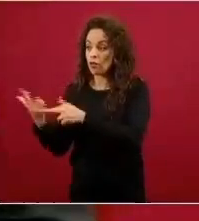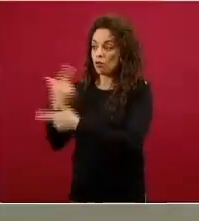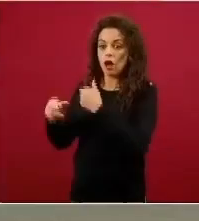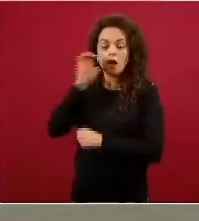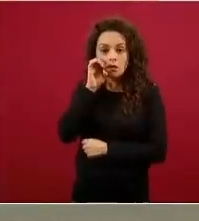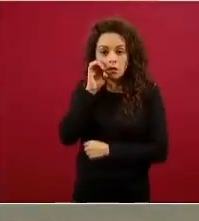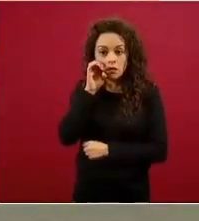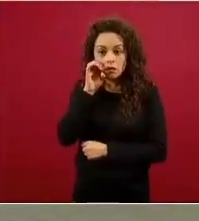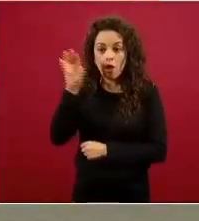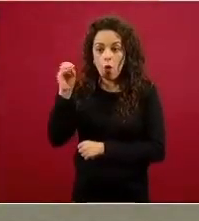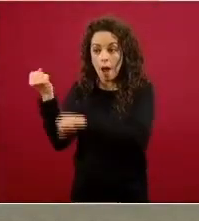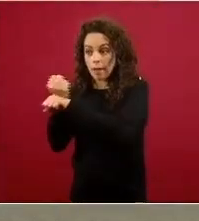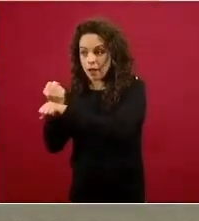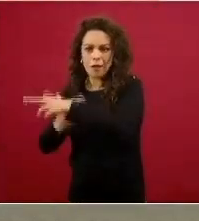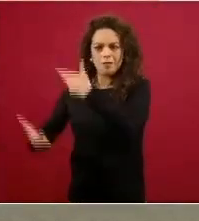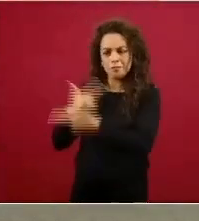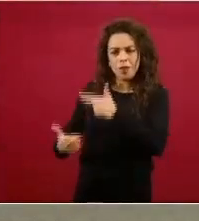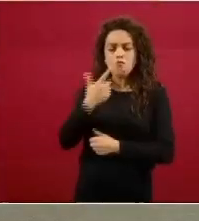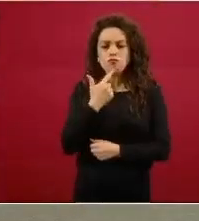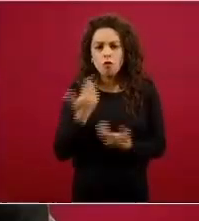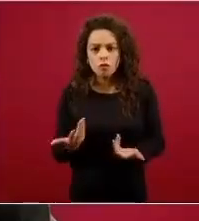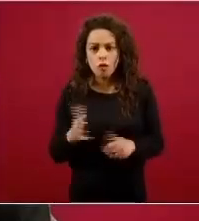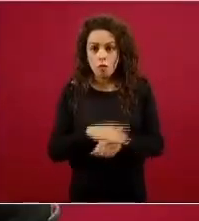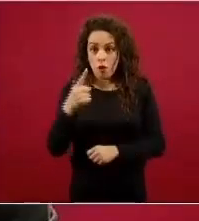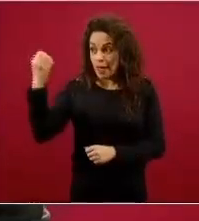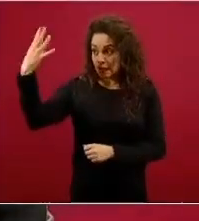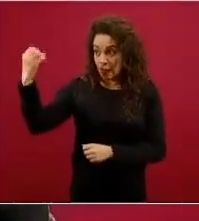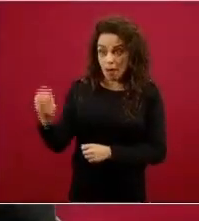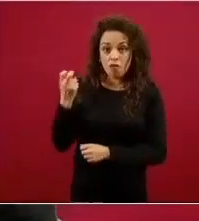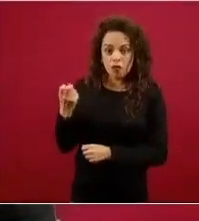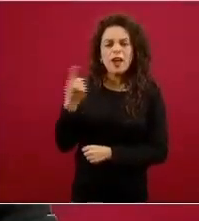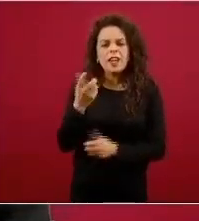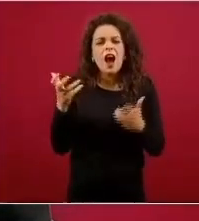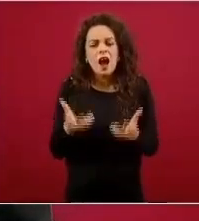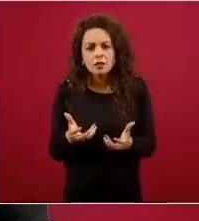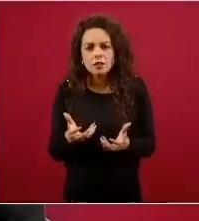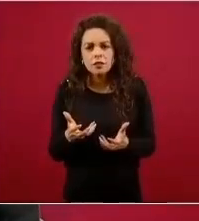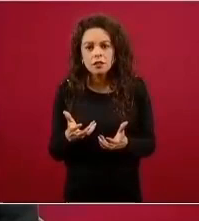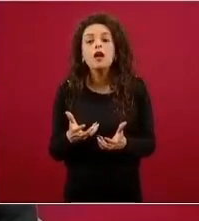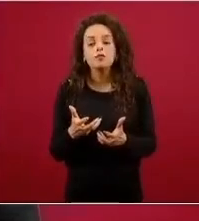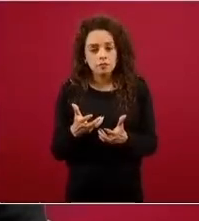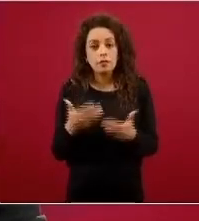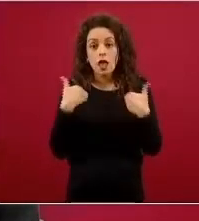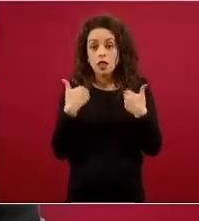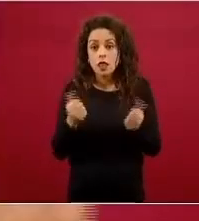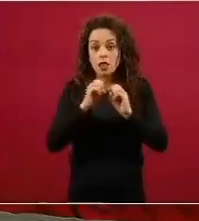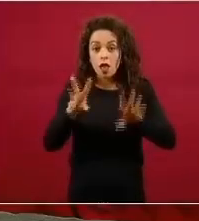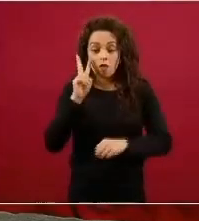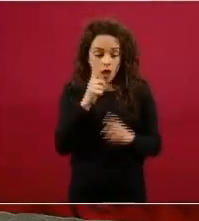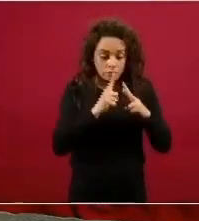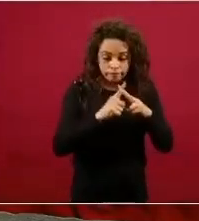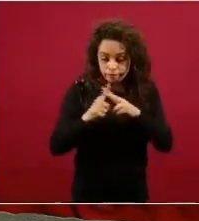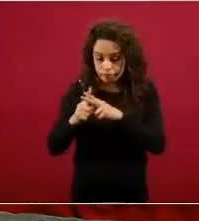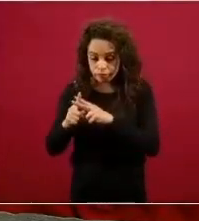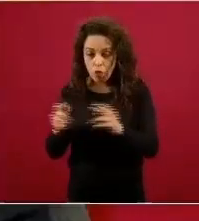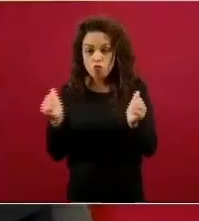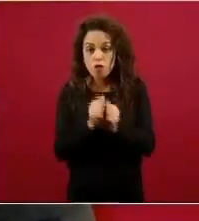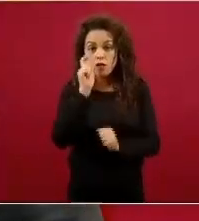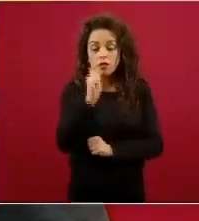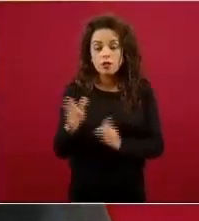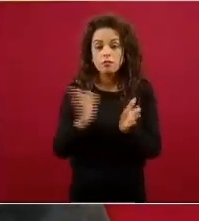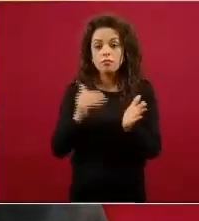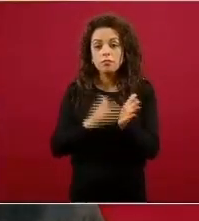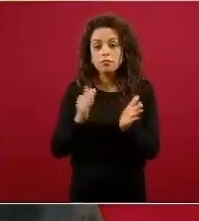estaba en amarillo pase a rojo, porque el semáforo de riesgo COVID lo único que hace es una apreciación objetiva, numérica, basada en la evidencia